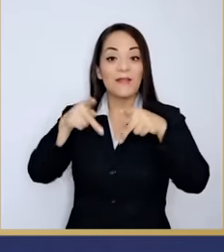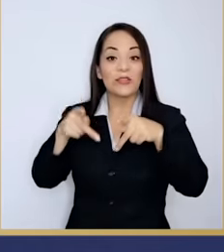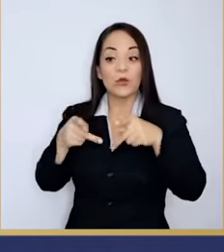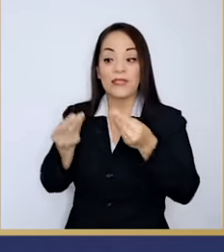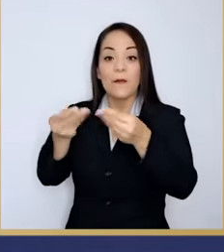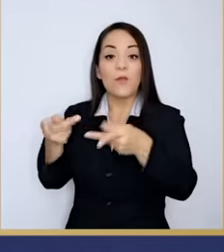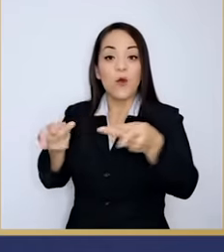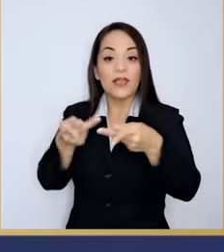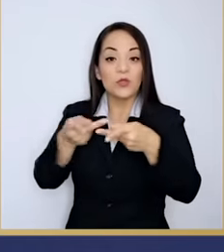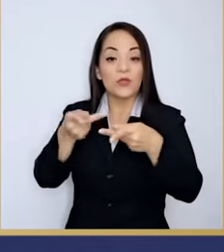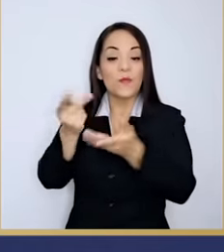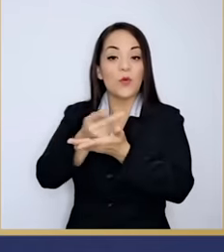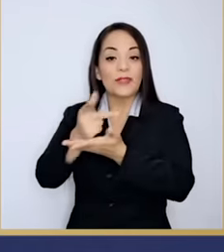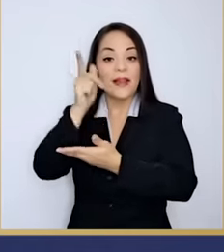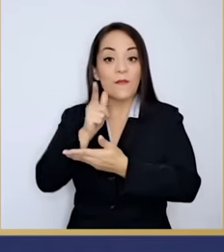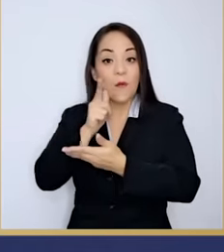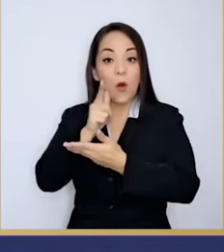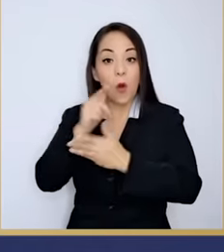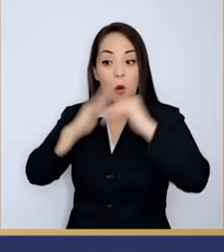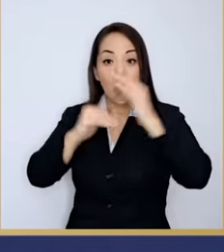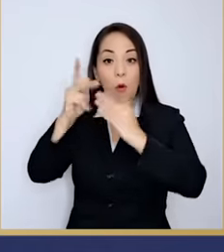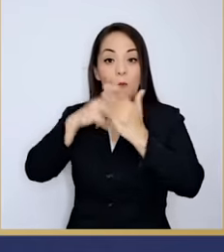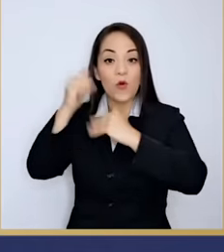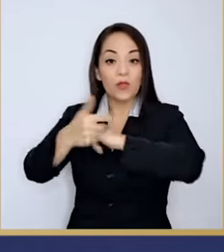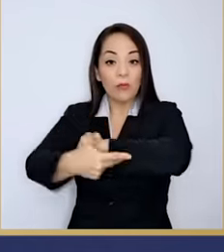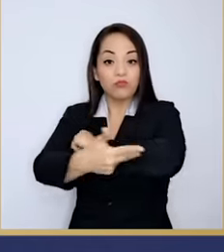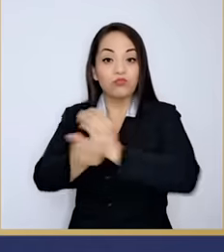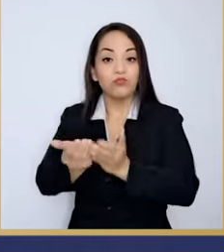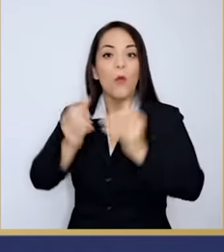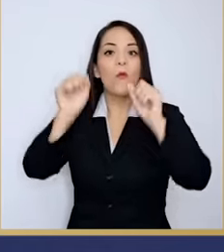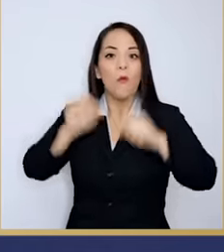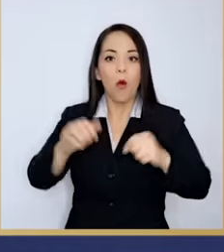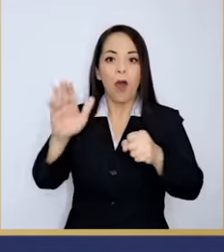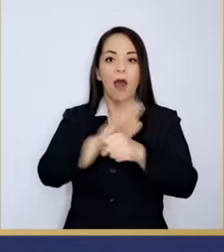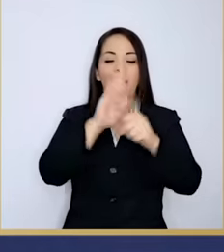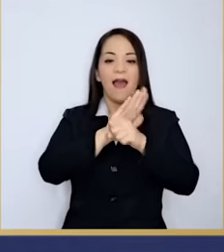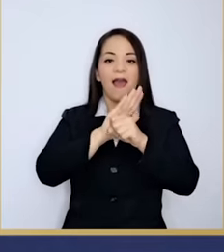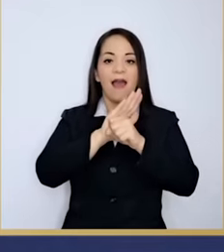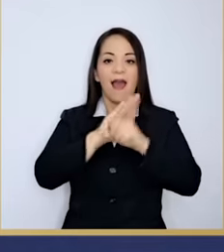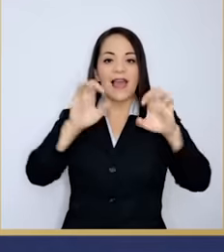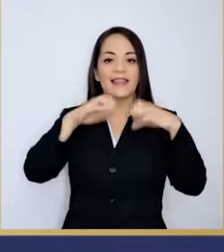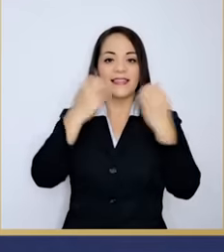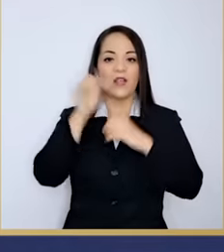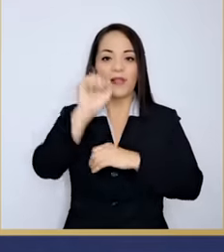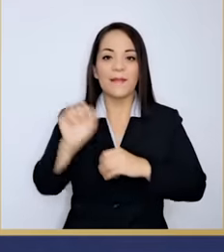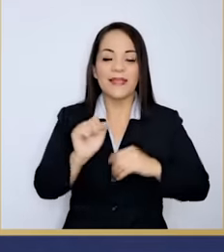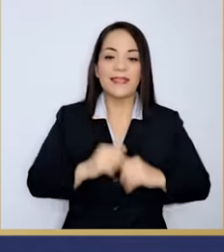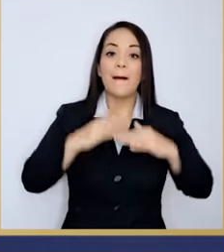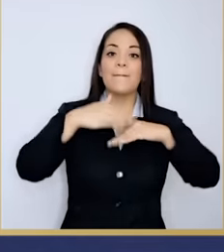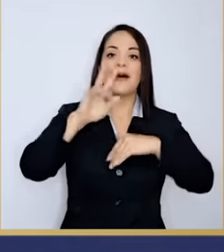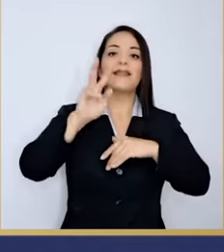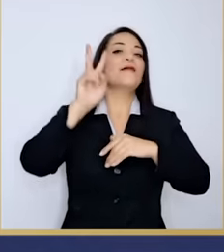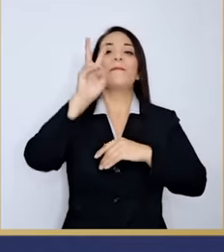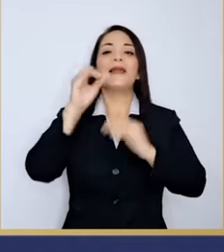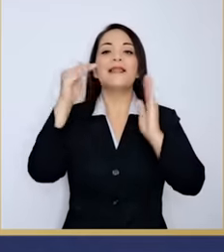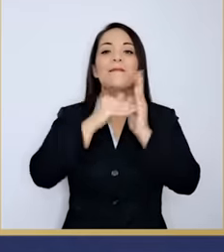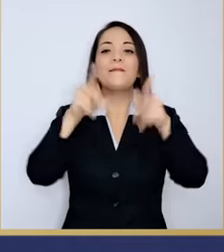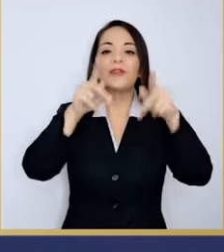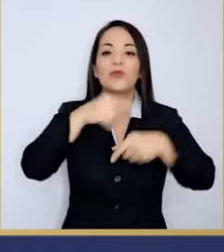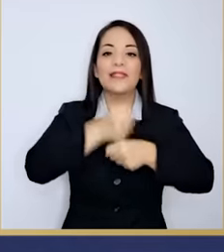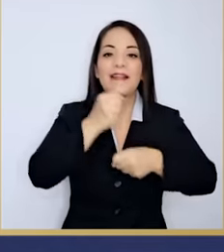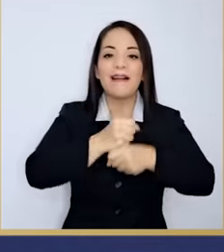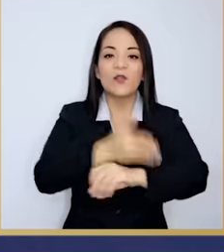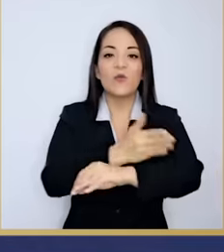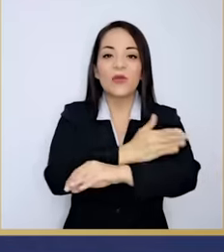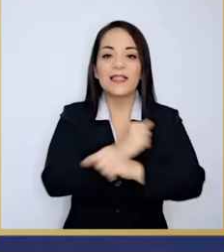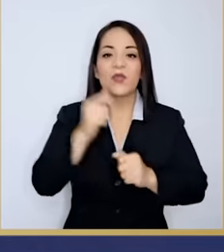con la cantidad de personas que tendrían empleos en la provincia de Limón con el proyecto La Marina, se podría llenar el estadio Saprissa. Más de 20,000